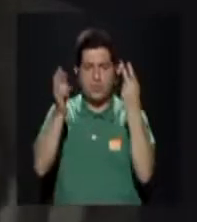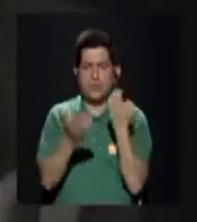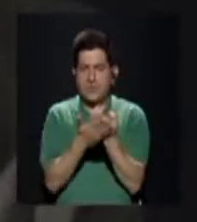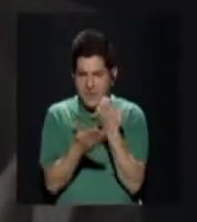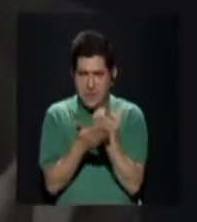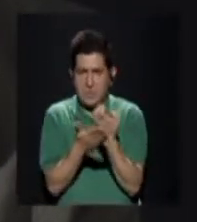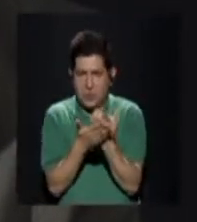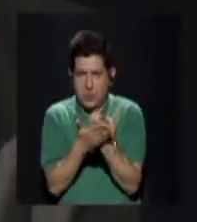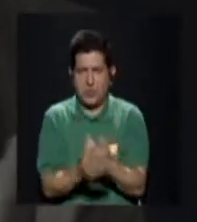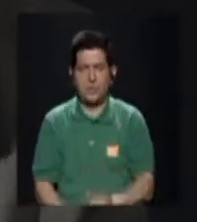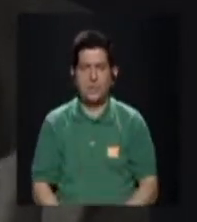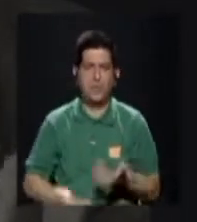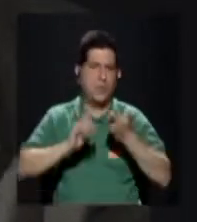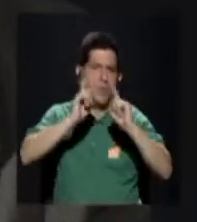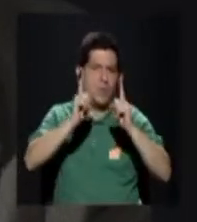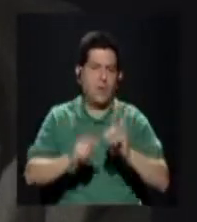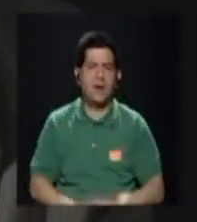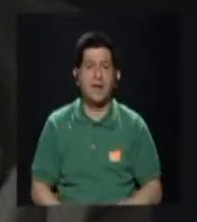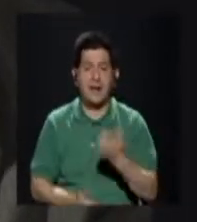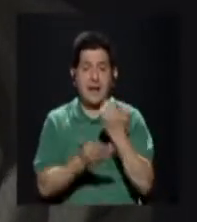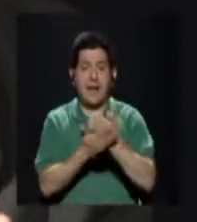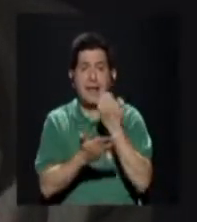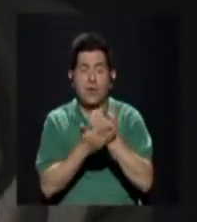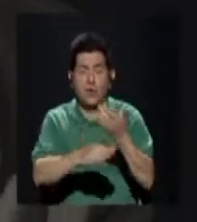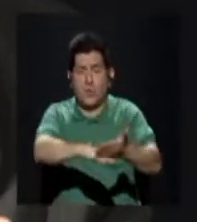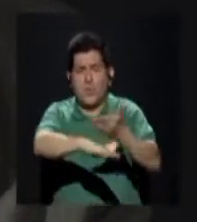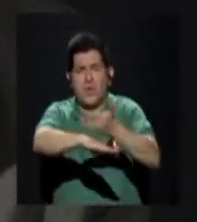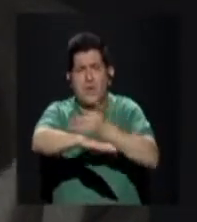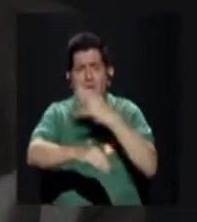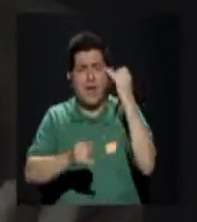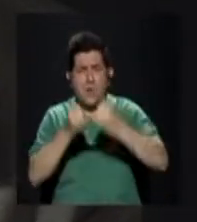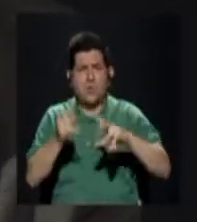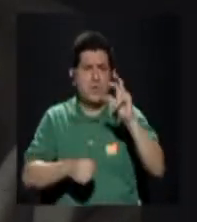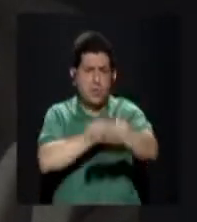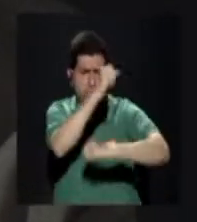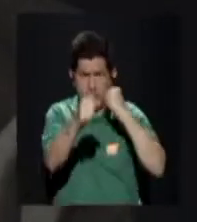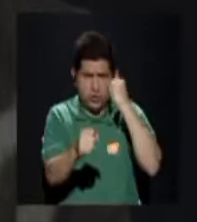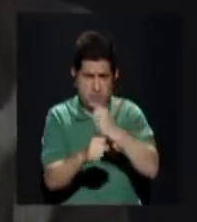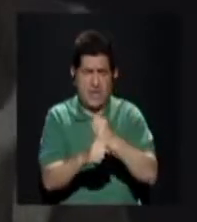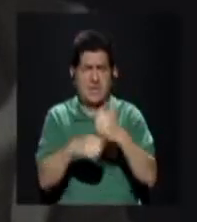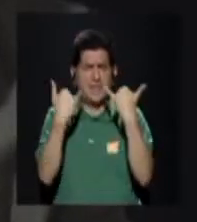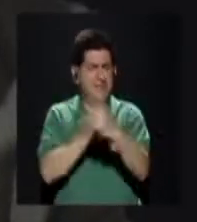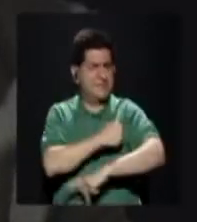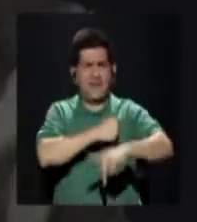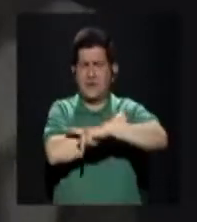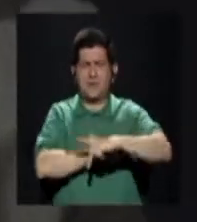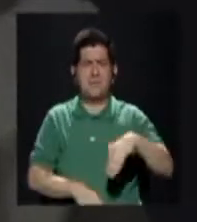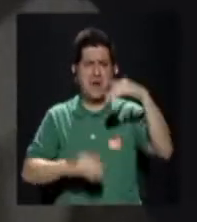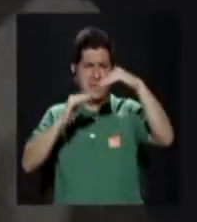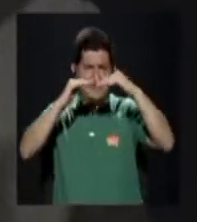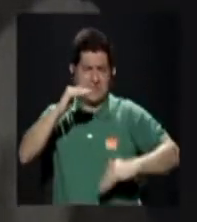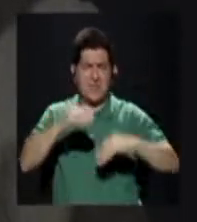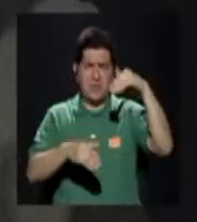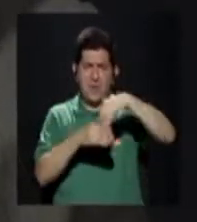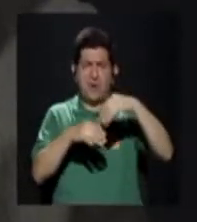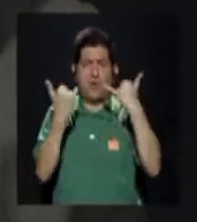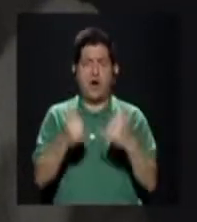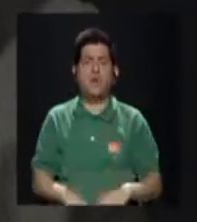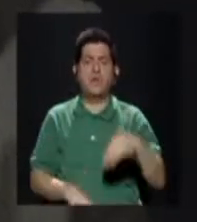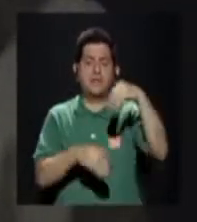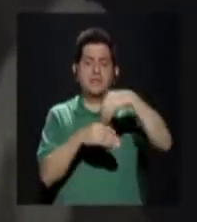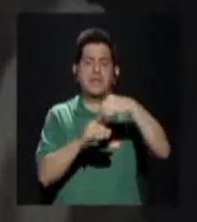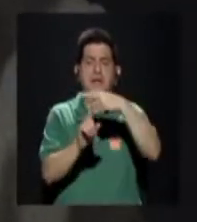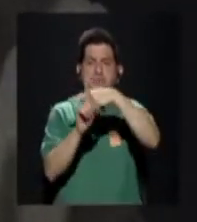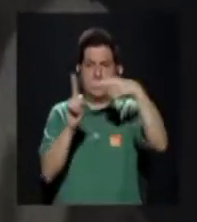económico y es el hecho de que la economía ha venido creciendo en los últimos 30 años y ha dejado de ser un país de ingreso bajo a un país de ingreso